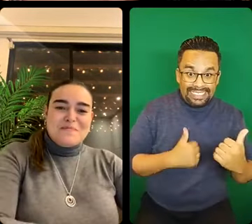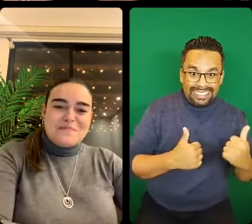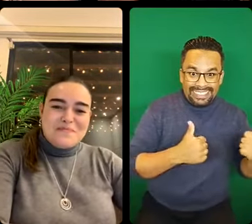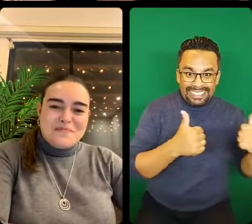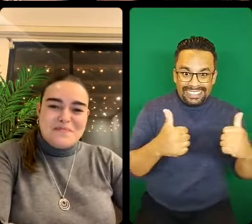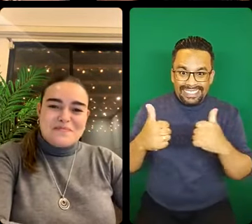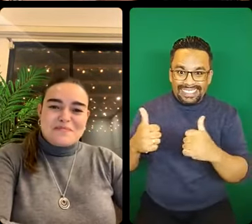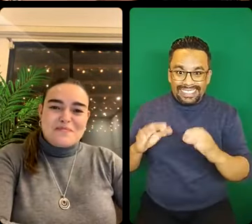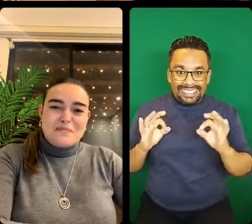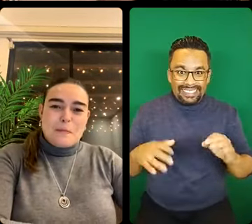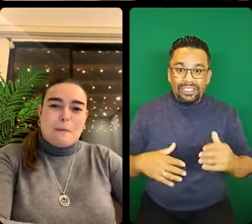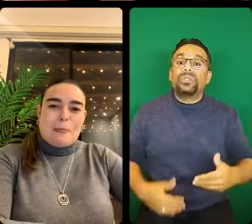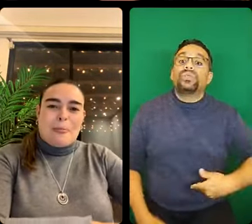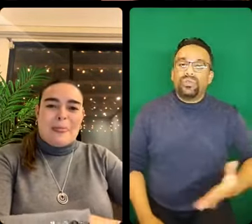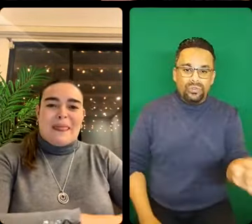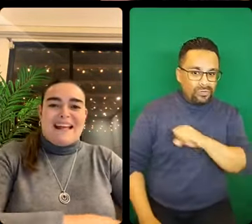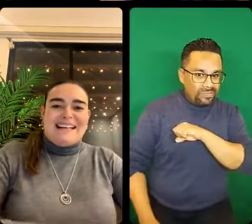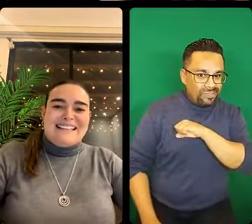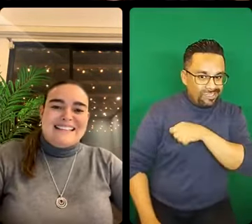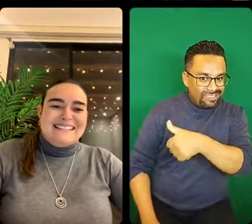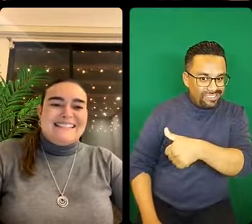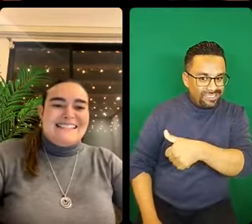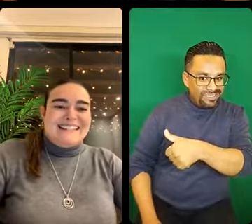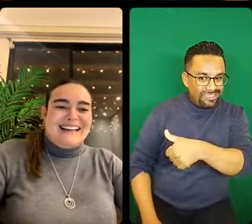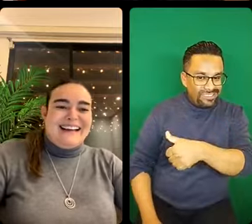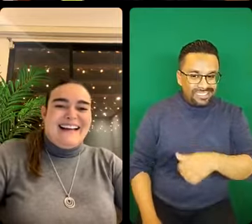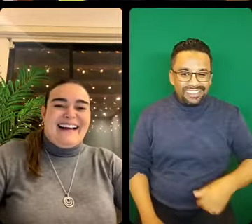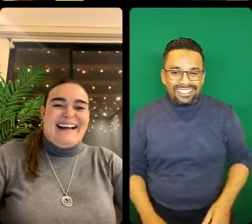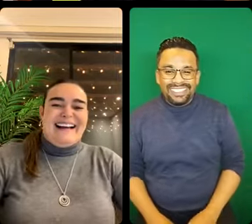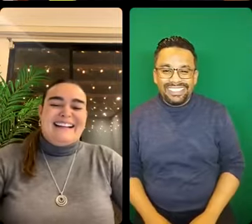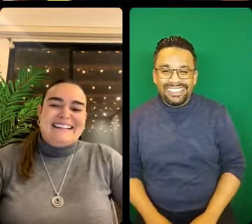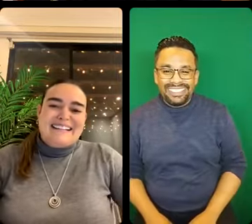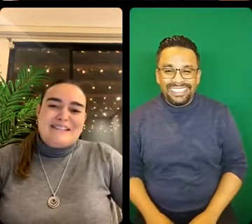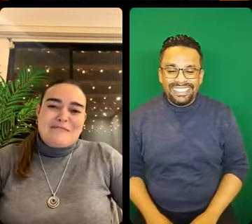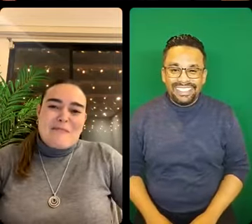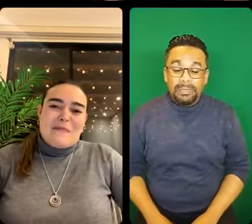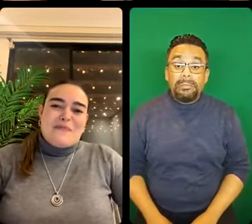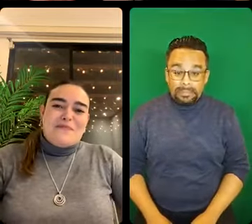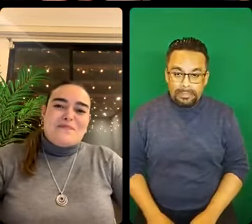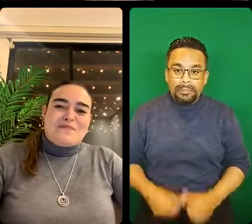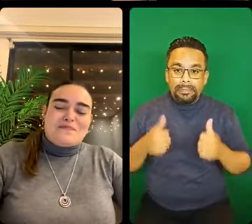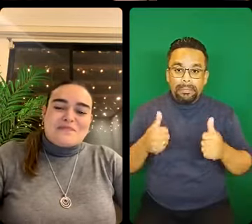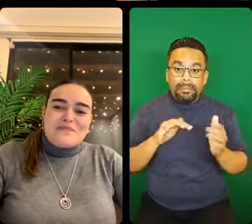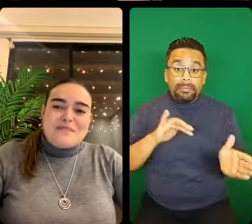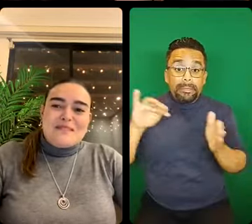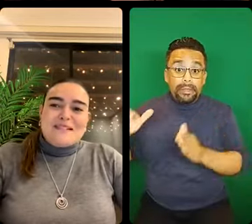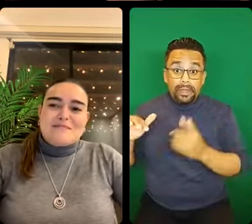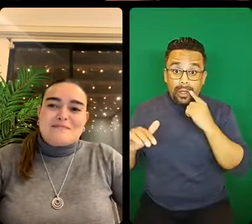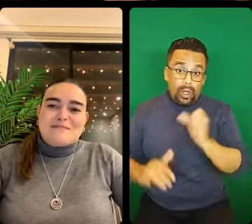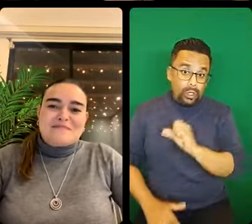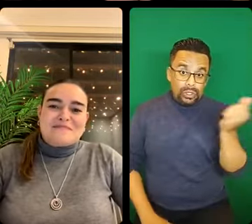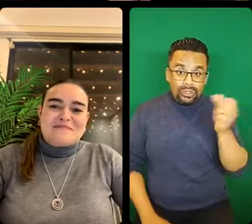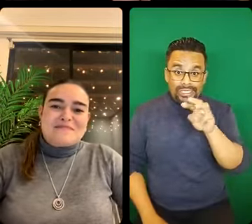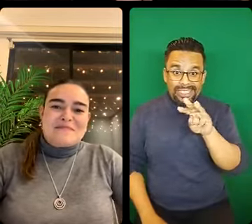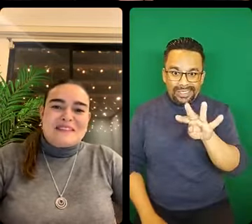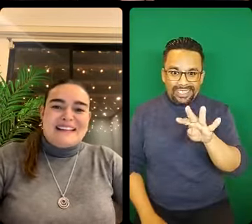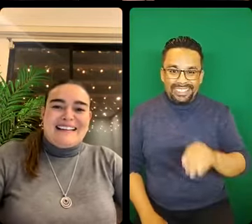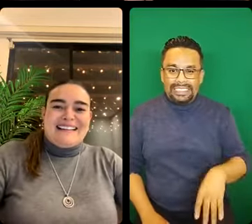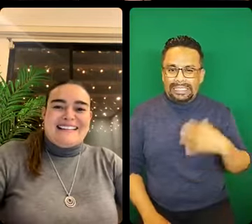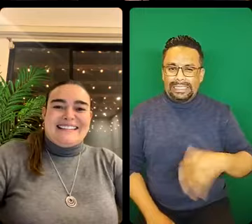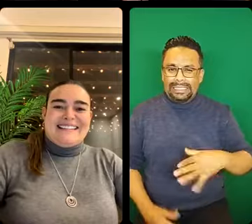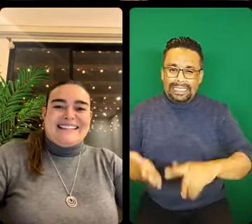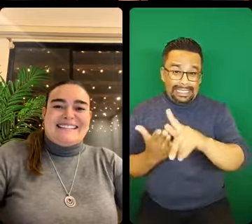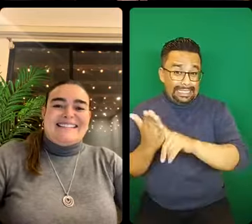Felicitaciones. Qué oparse, dice Darwin. Listo, me voy con los siguientes ganadores, Cata. No, es que tu lista está muy